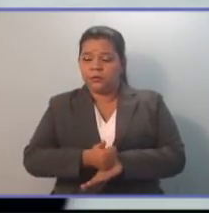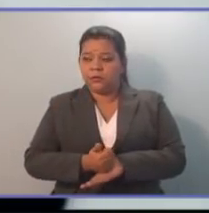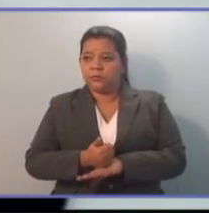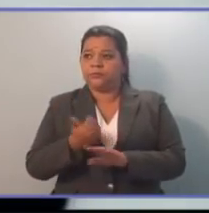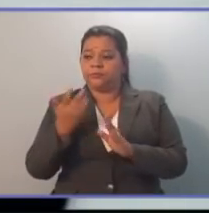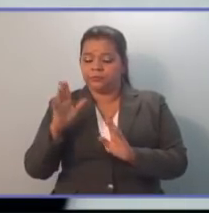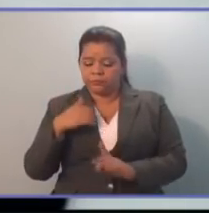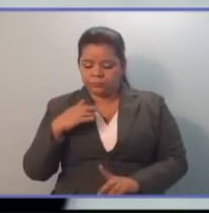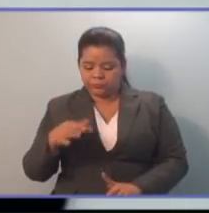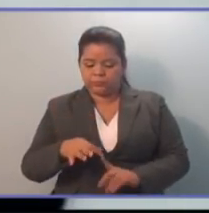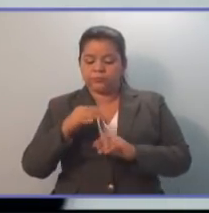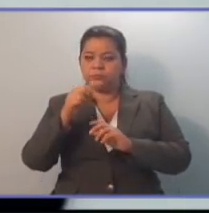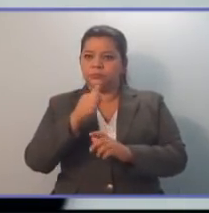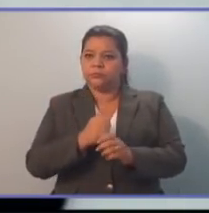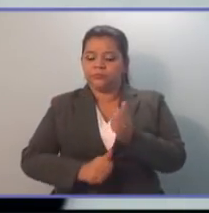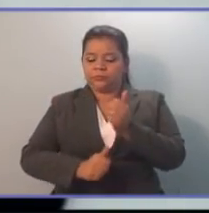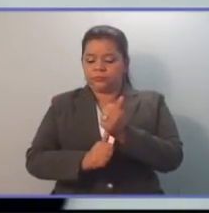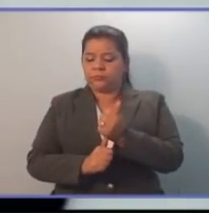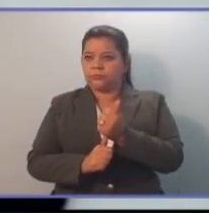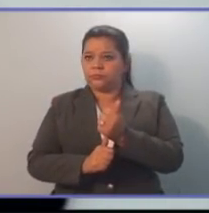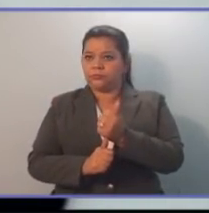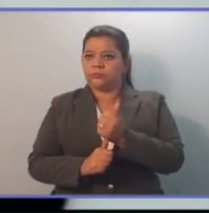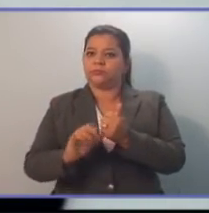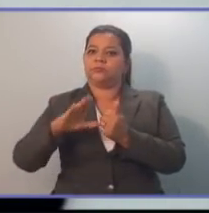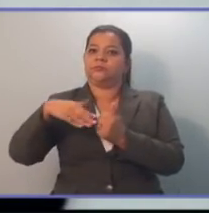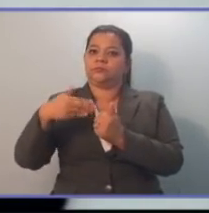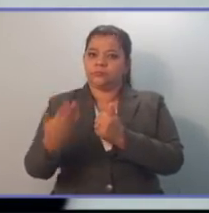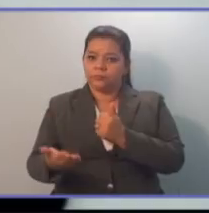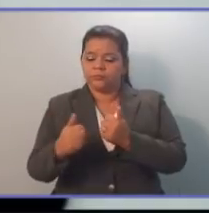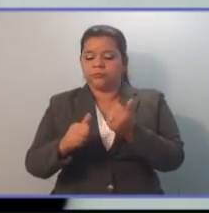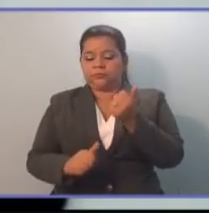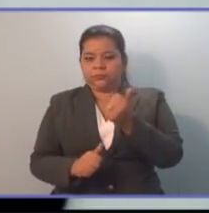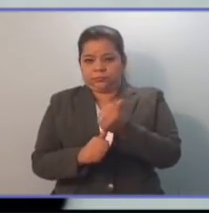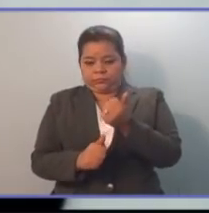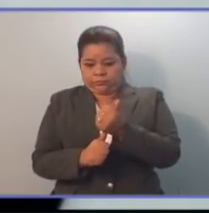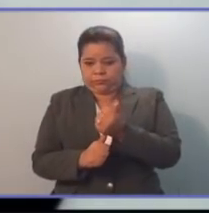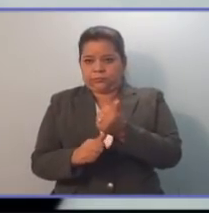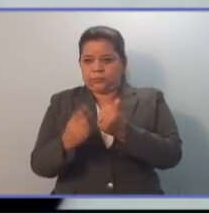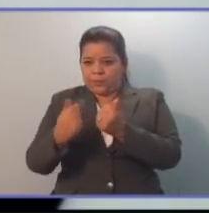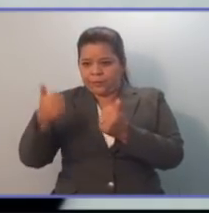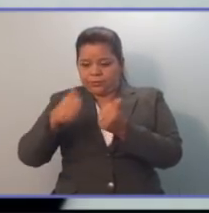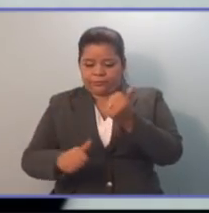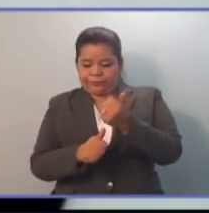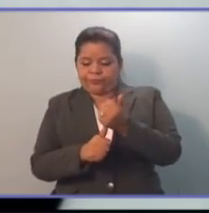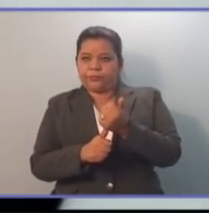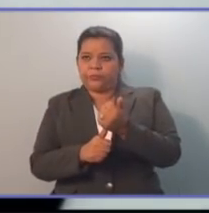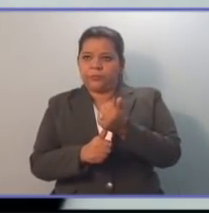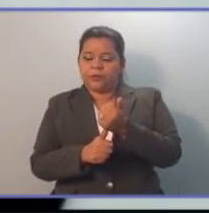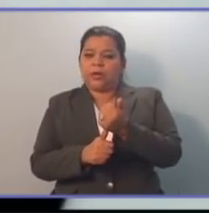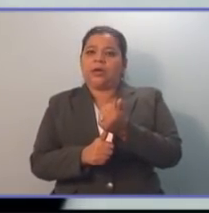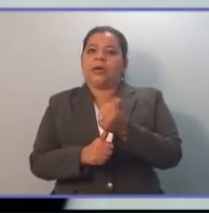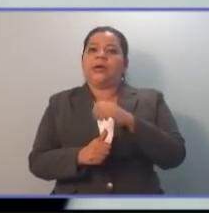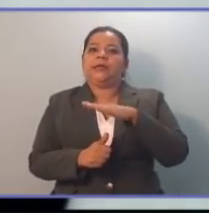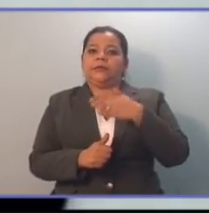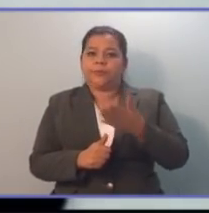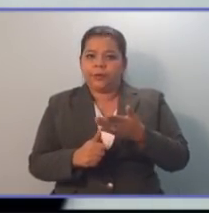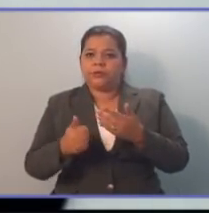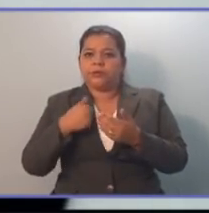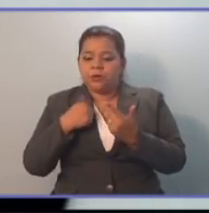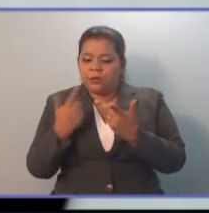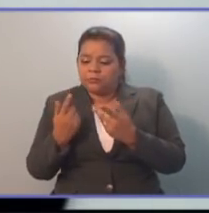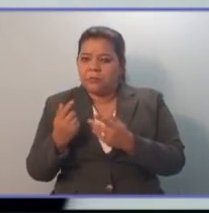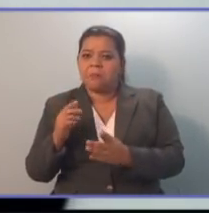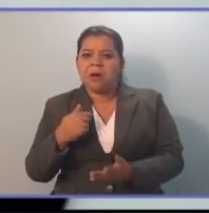sea magistrada suplente. Después de magistrada suplente, también opto por ser